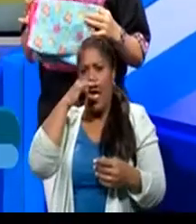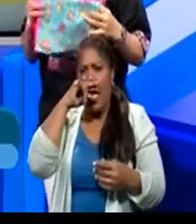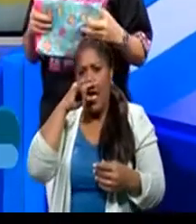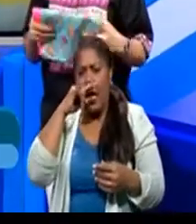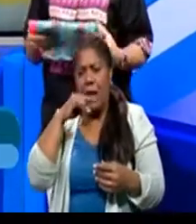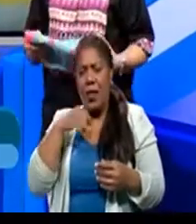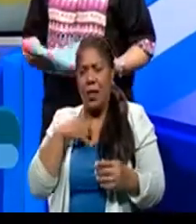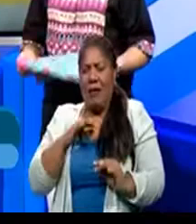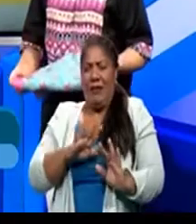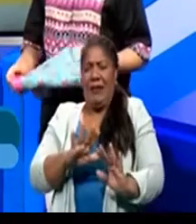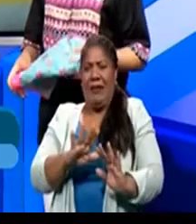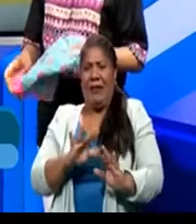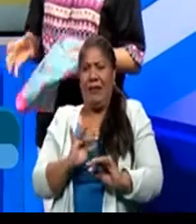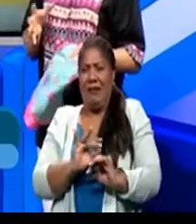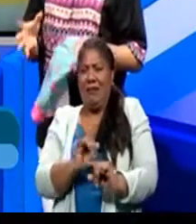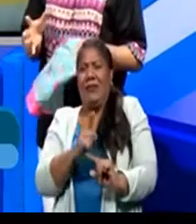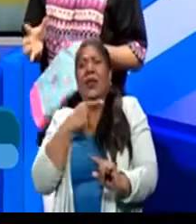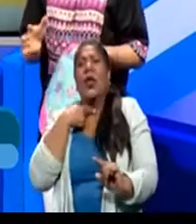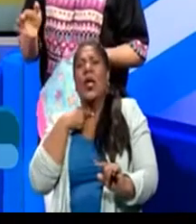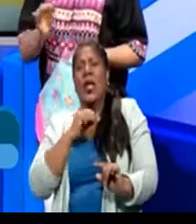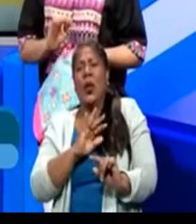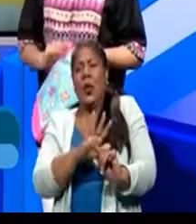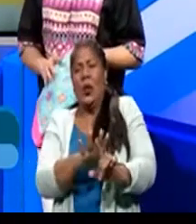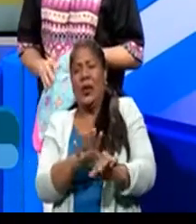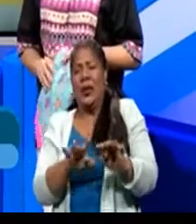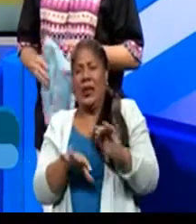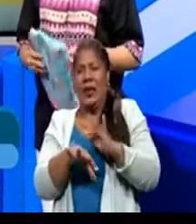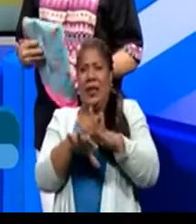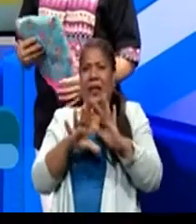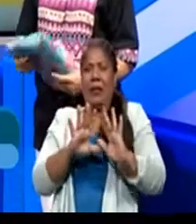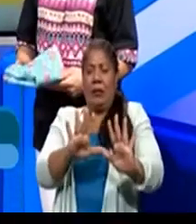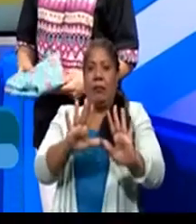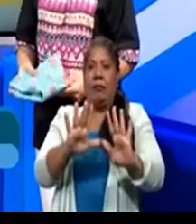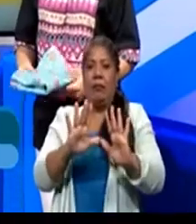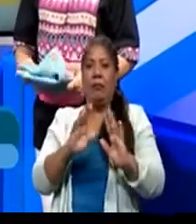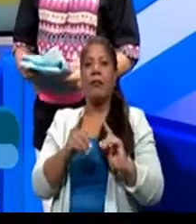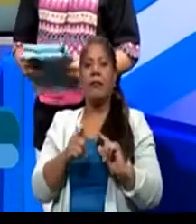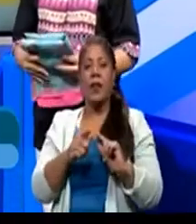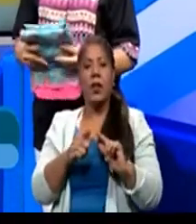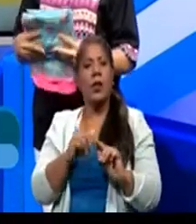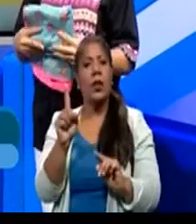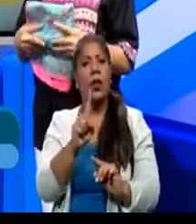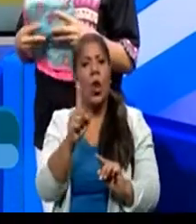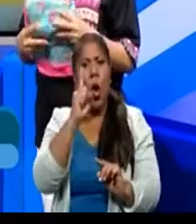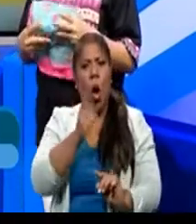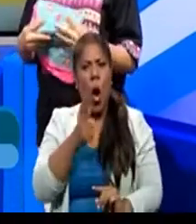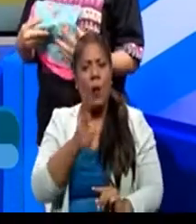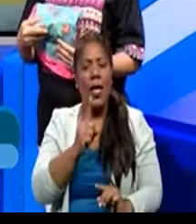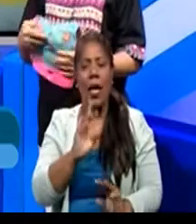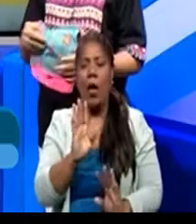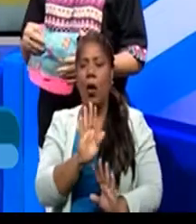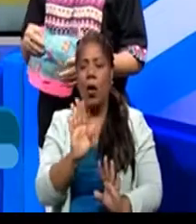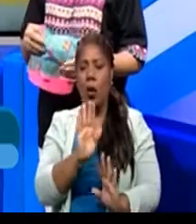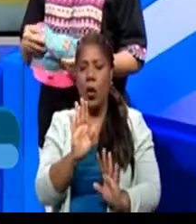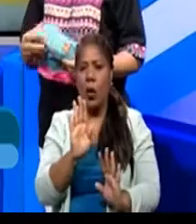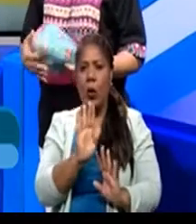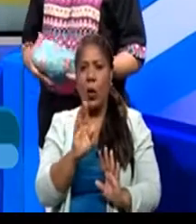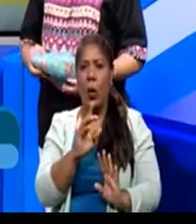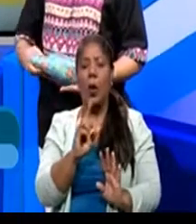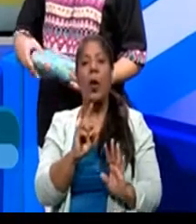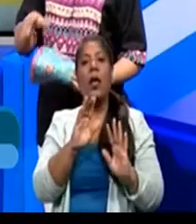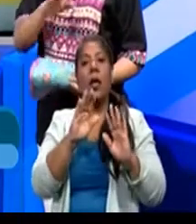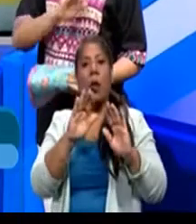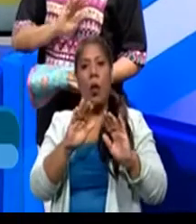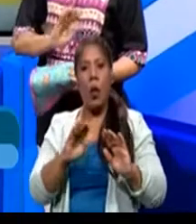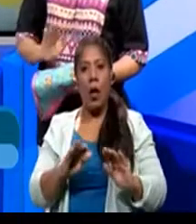un rechazo total o un poquito impulsivos a la hora de tener que explorar estas texturas, pues no los obliguemos, ¿verdad? No los vamos a